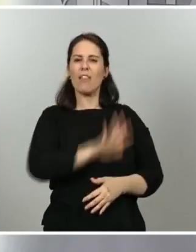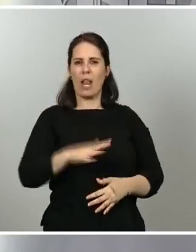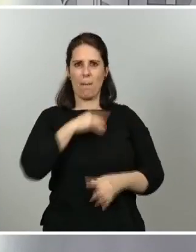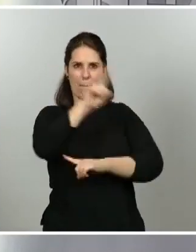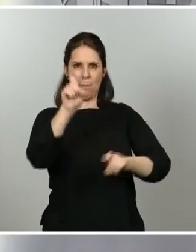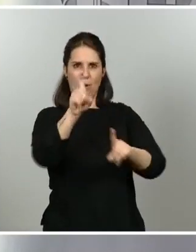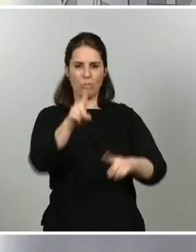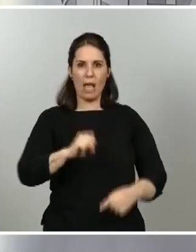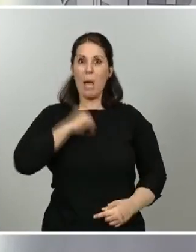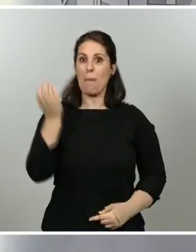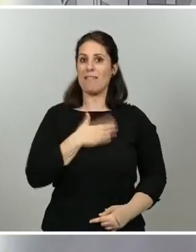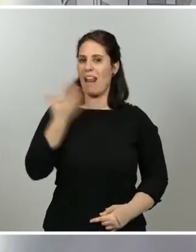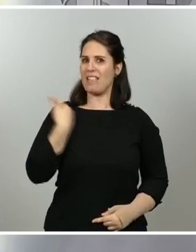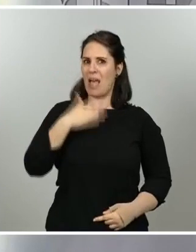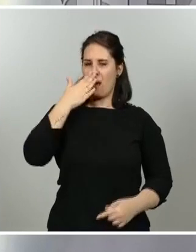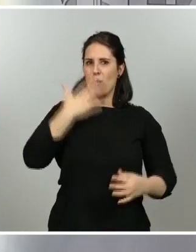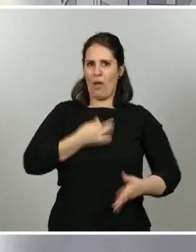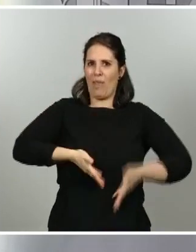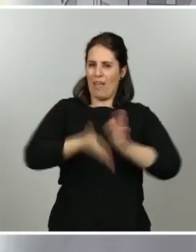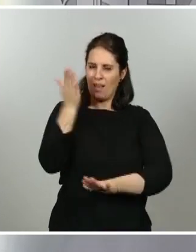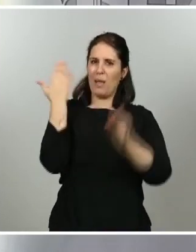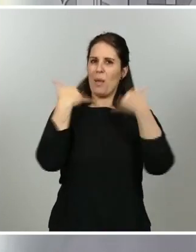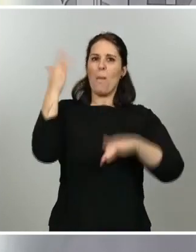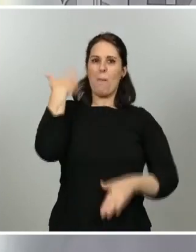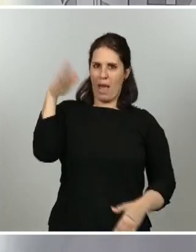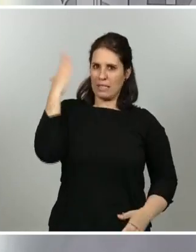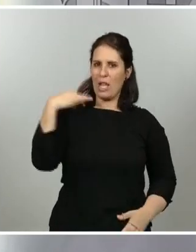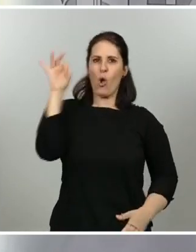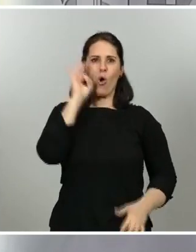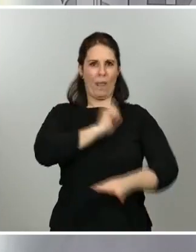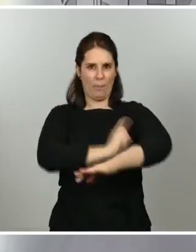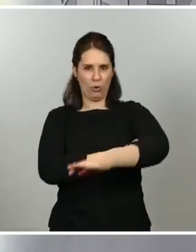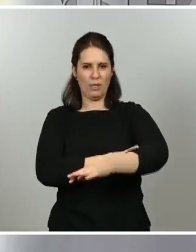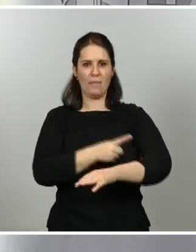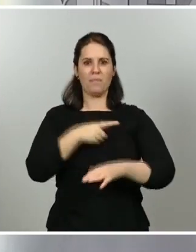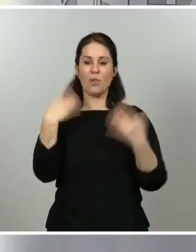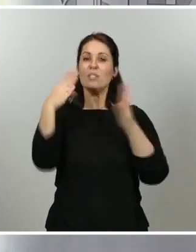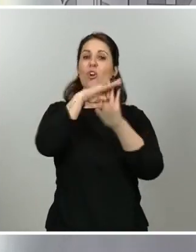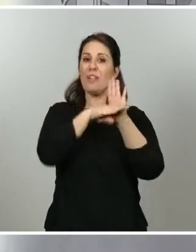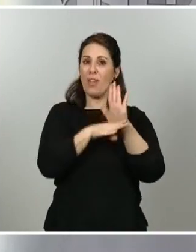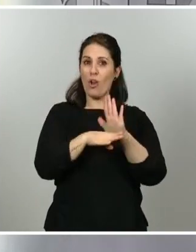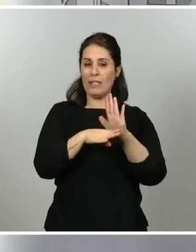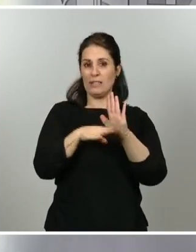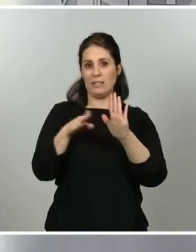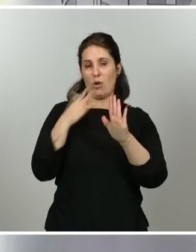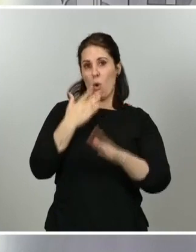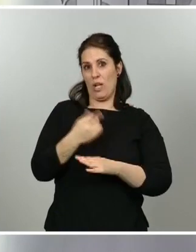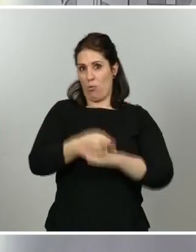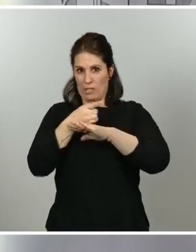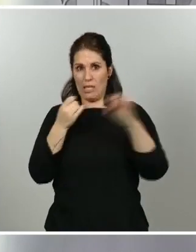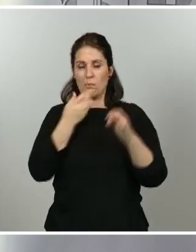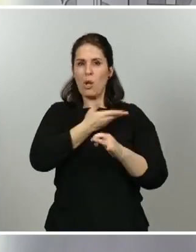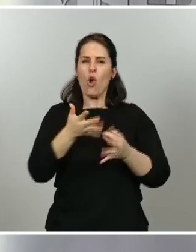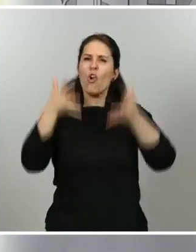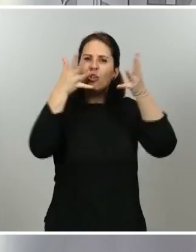podremos salir a dar paseos o a hacer deporte. Además de las condiciones impuestas, ¿qué consejos puede ofrecer a los ciudadanos? ¿Cómo se